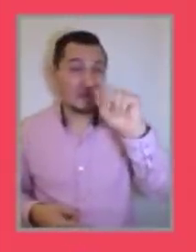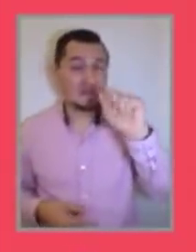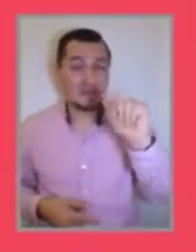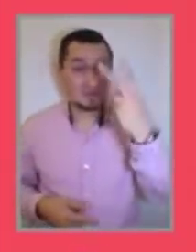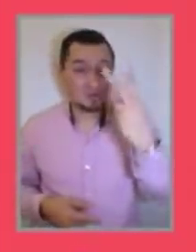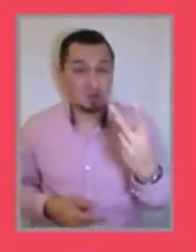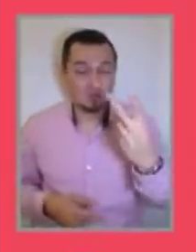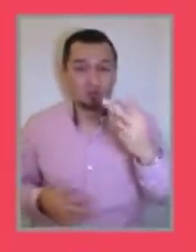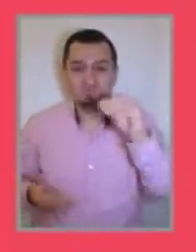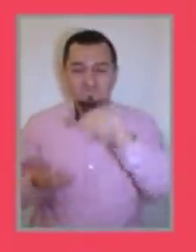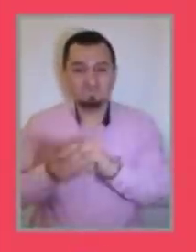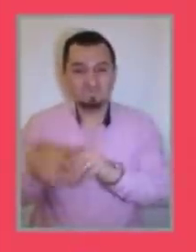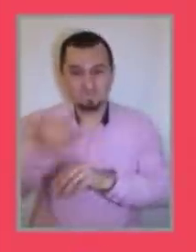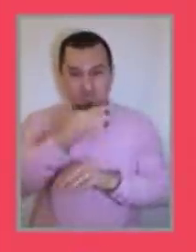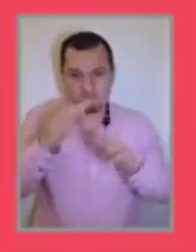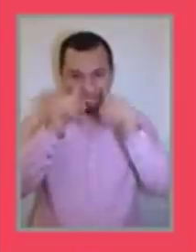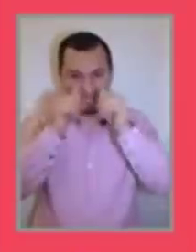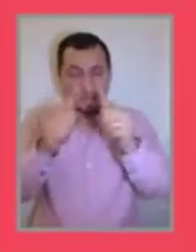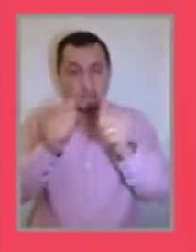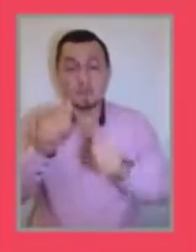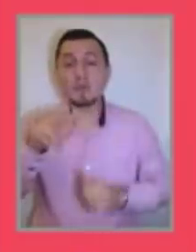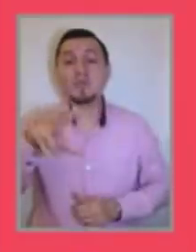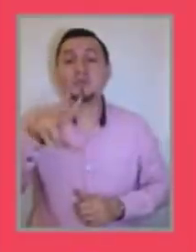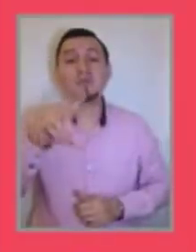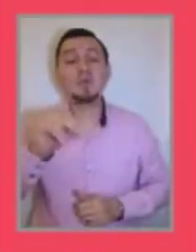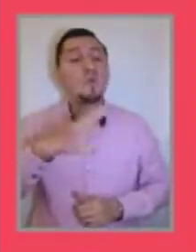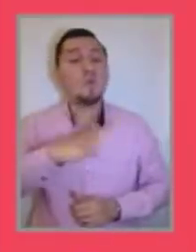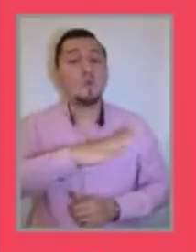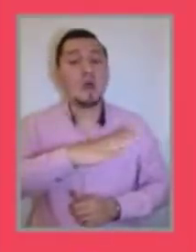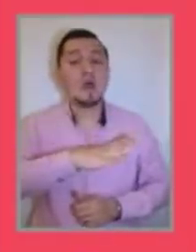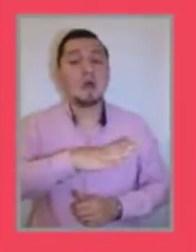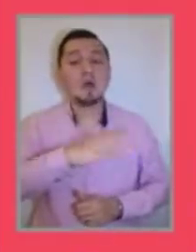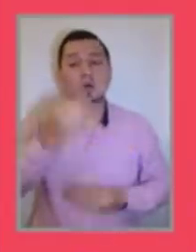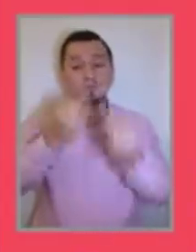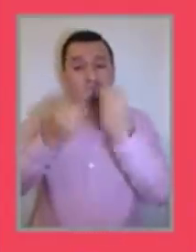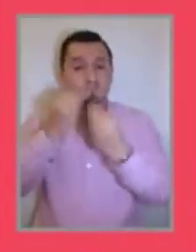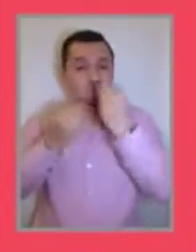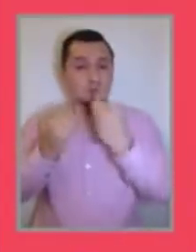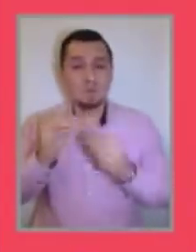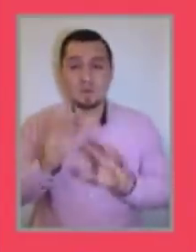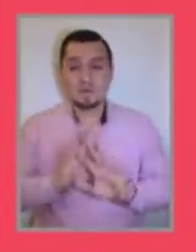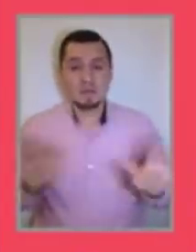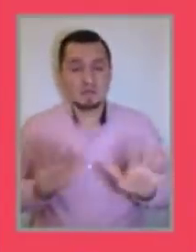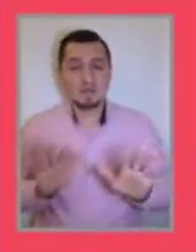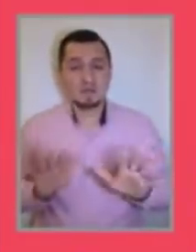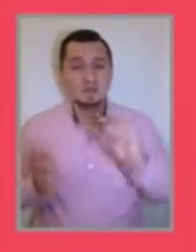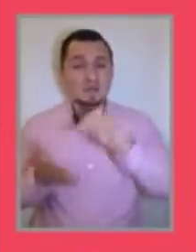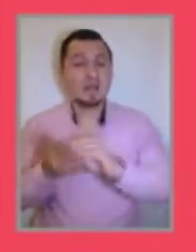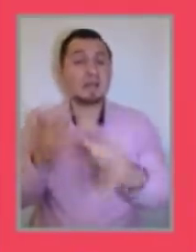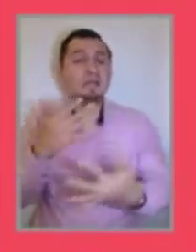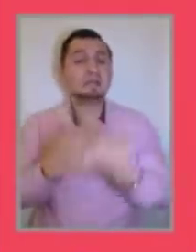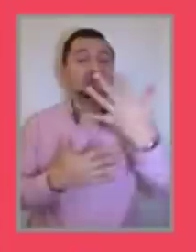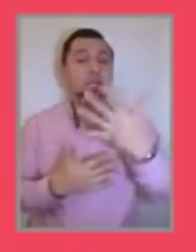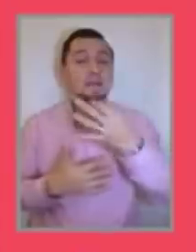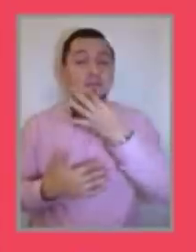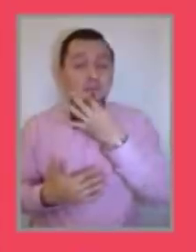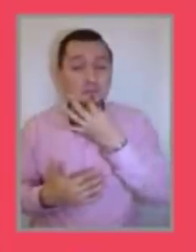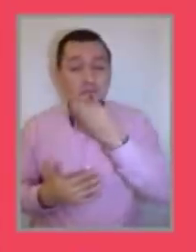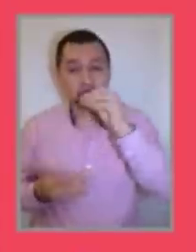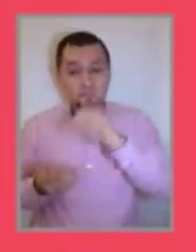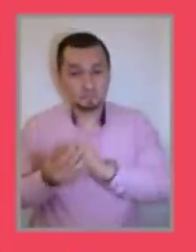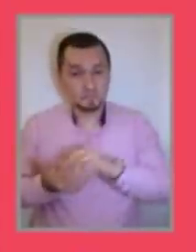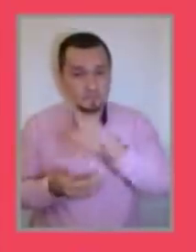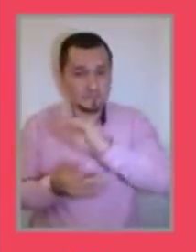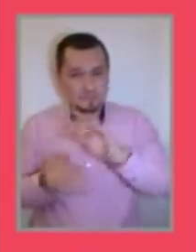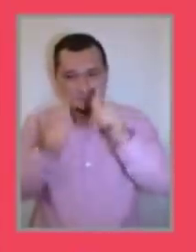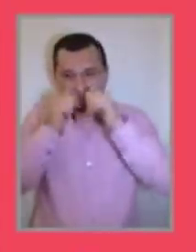definido presencialidad intermedia, no hay consumo de alimentos. Lo que hay son recesos de 15 minutos enfocados fundamentalmente a